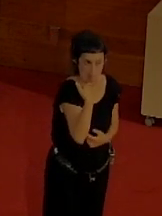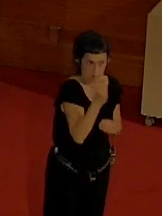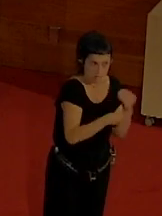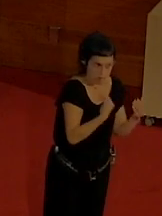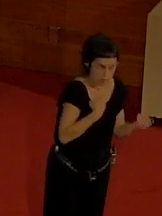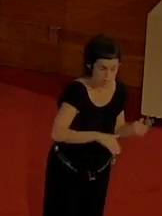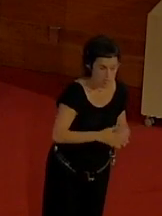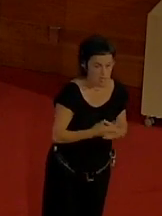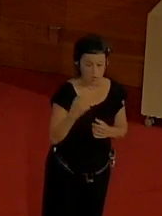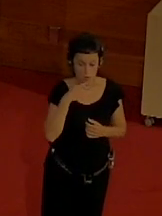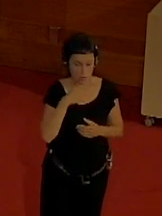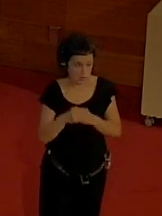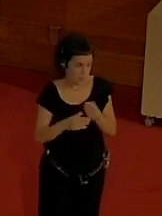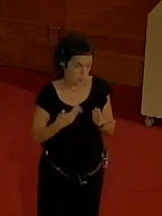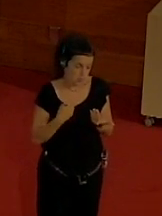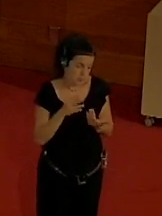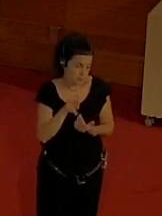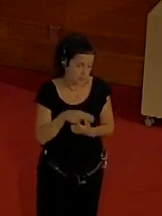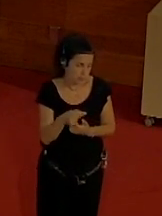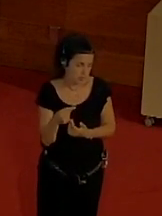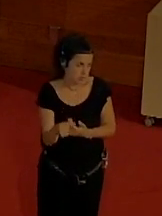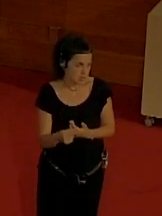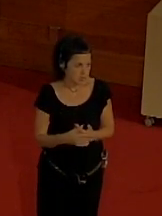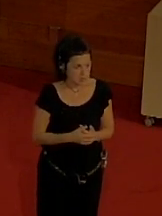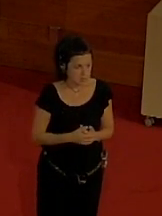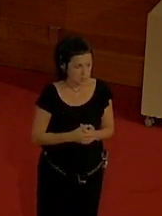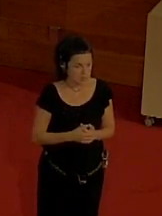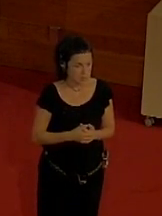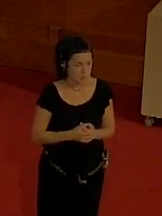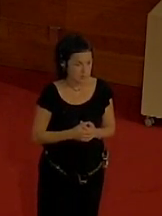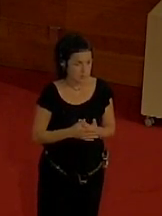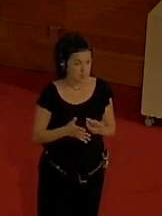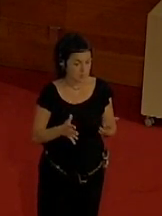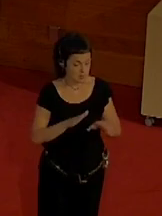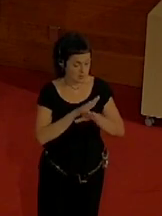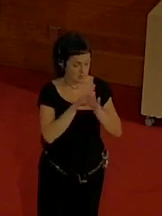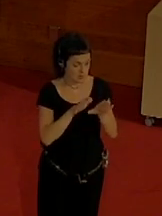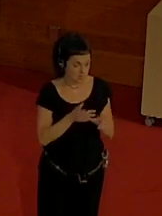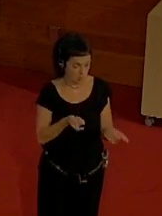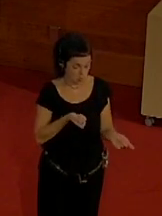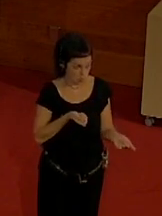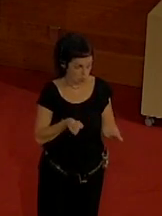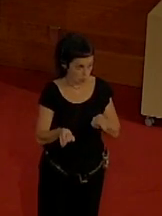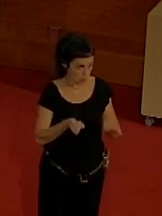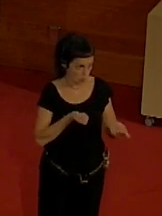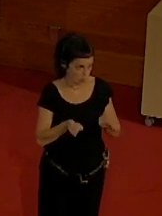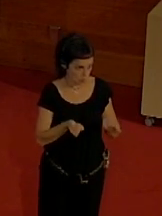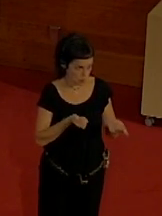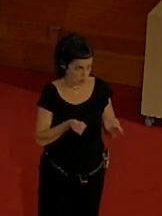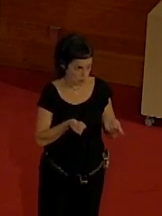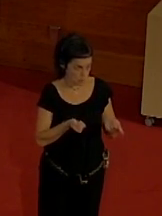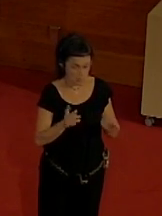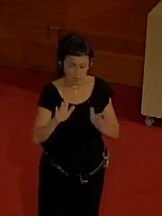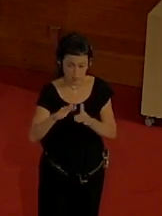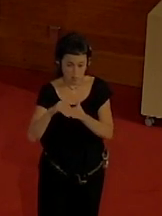Rusia que no le ha salido bien Por lo tanto es un dominio en el que tenemos un tratado de regulación de lo que se hace